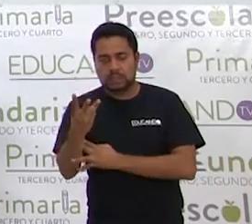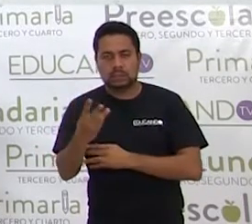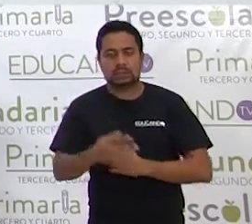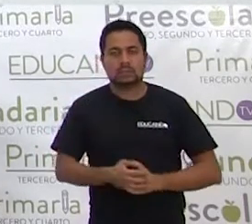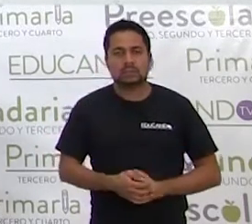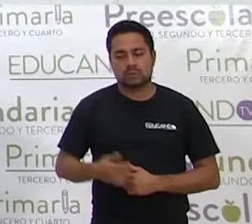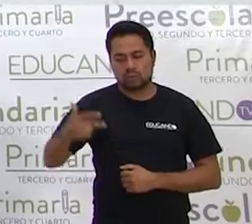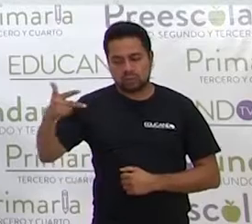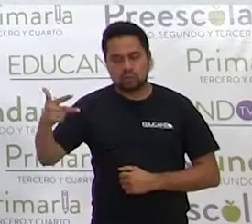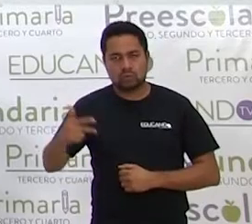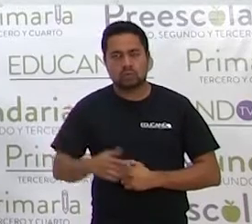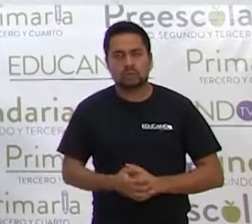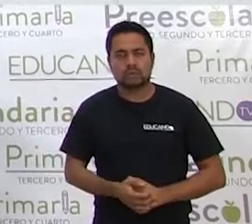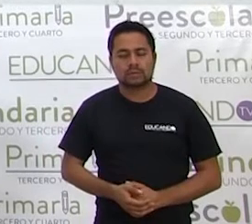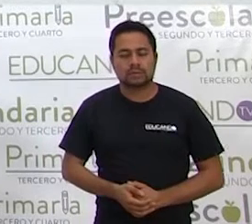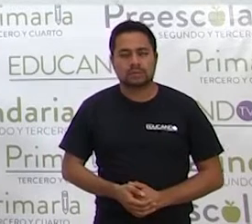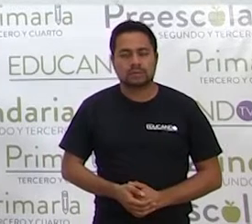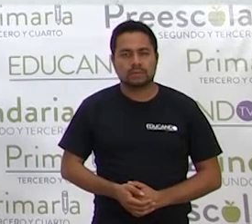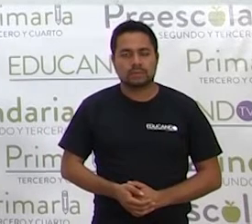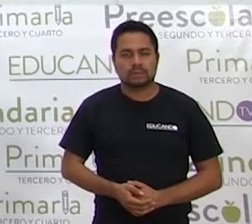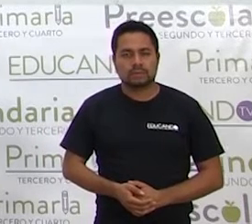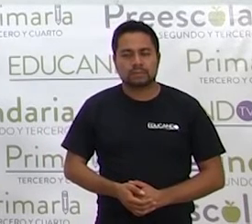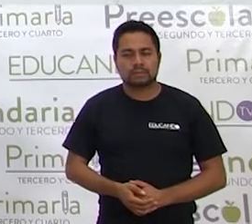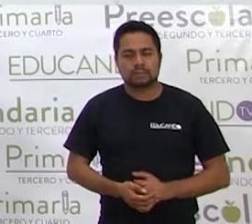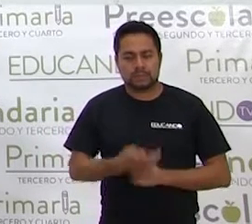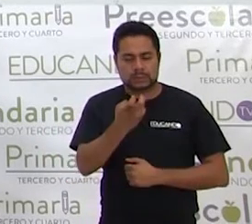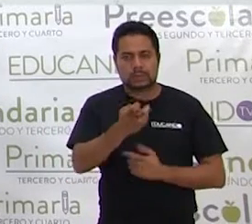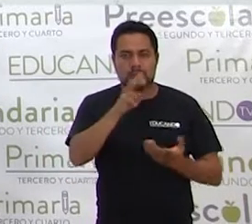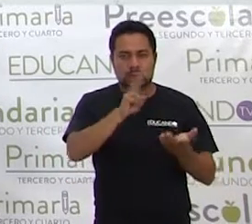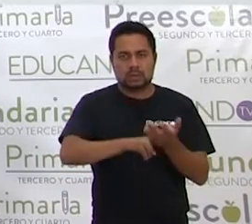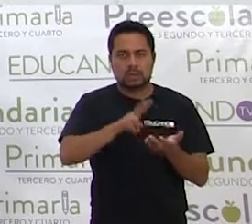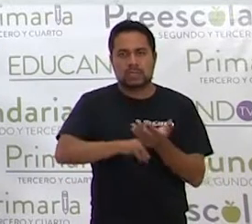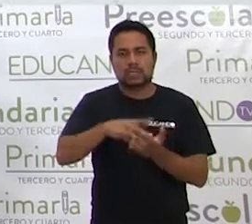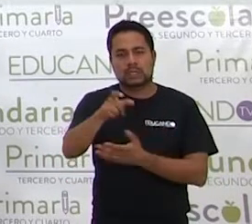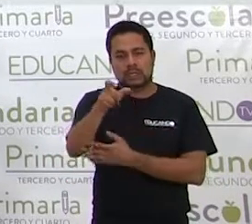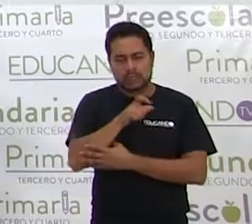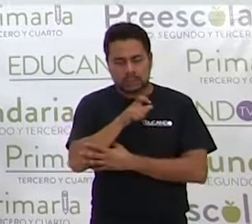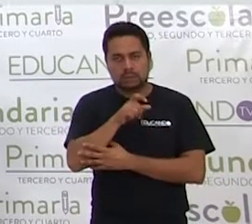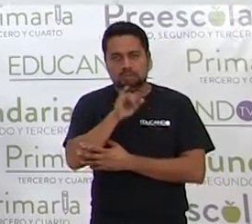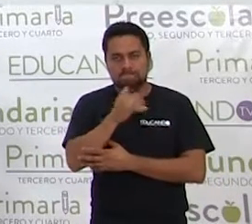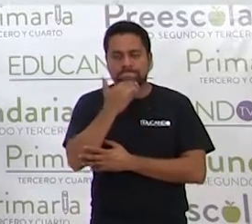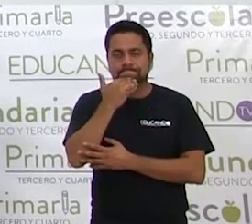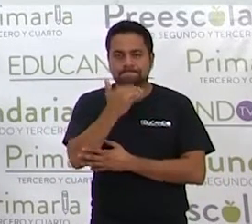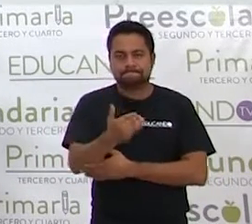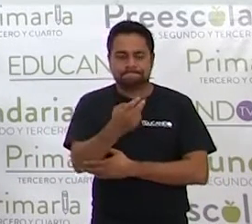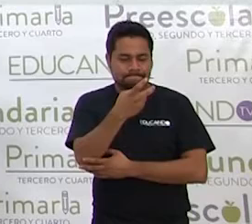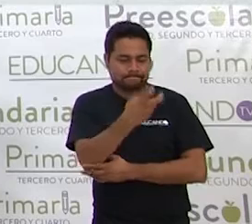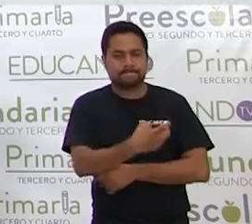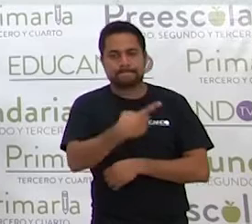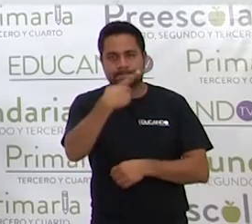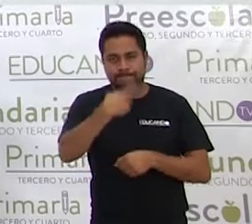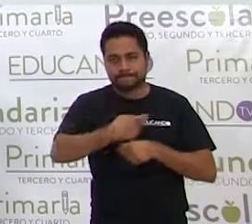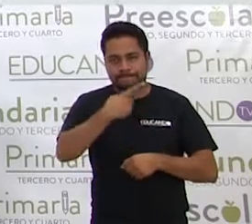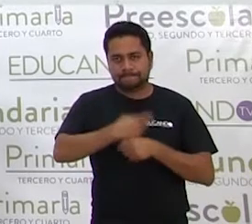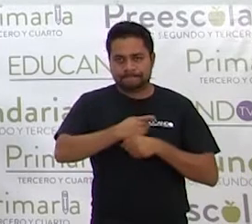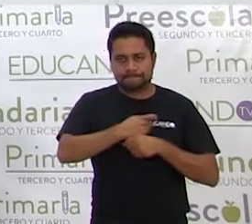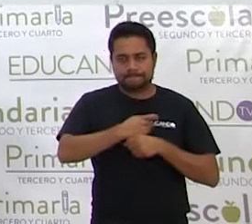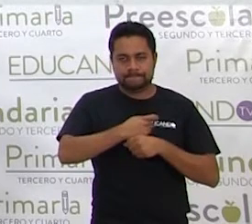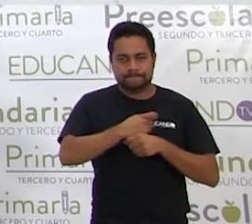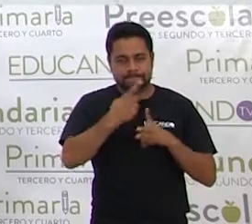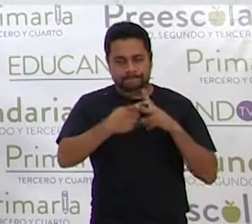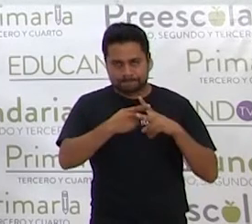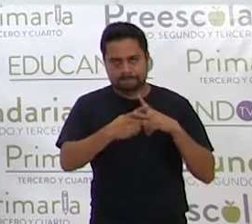38 este es el valor de x xi de esta primera ecuación